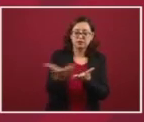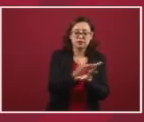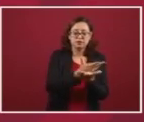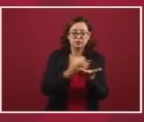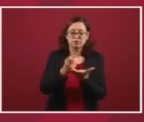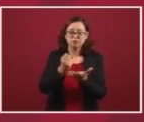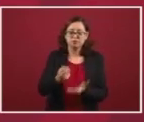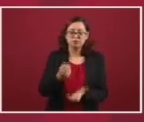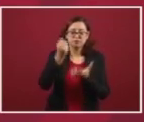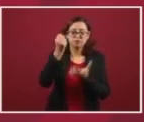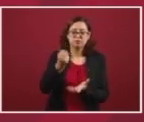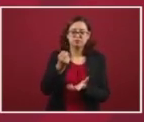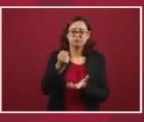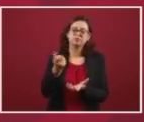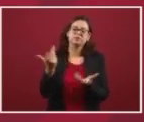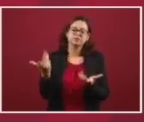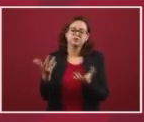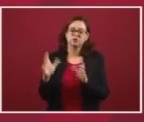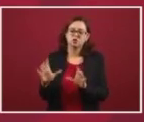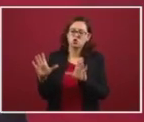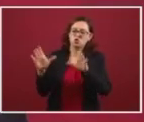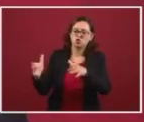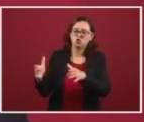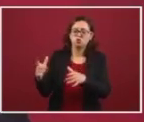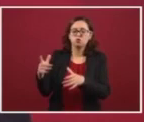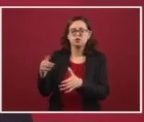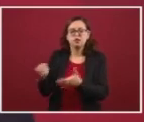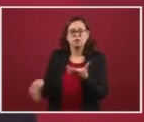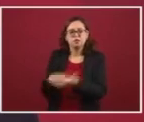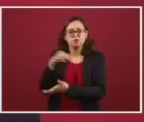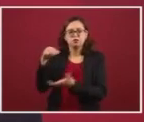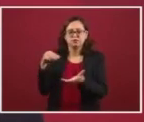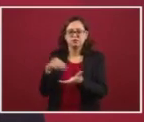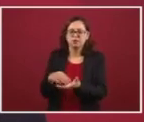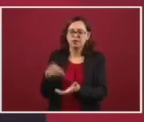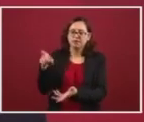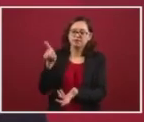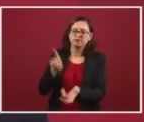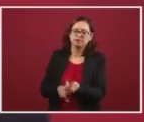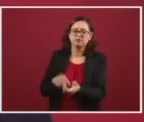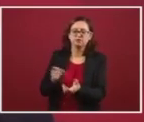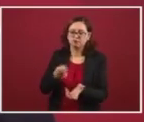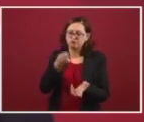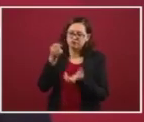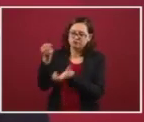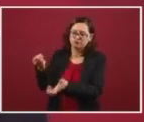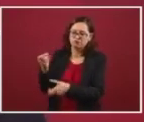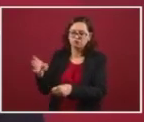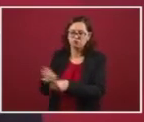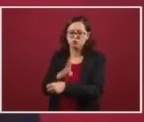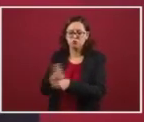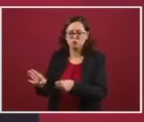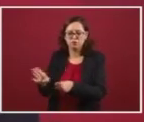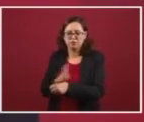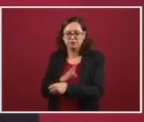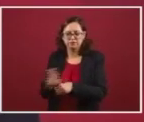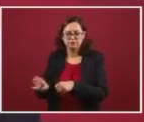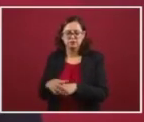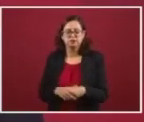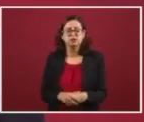beneficio de las comunidades, de los municipios. Lo que se obtenga de la venta de las